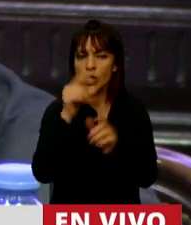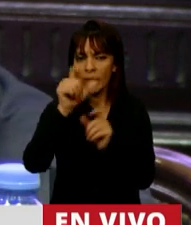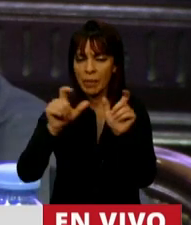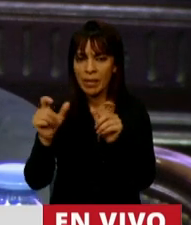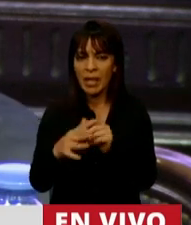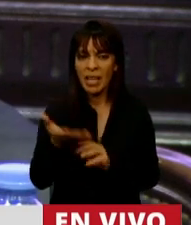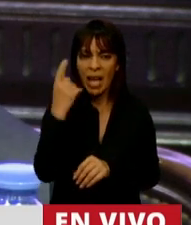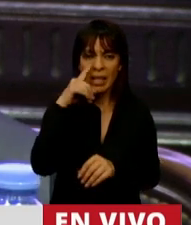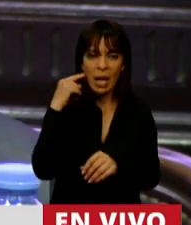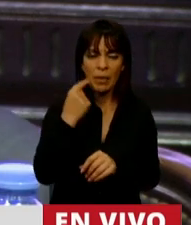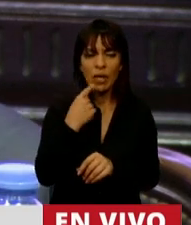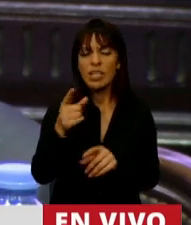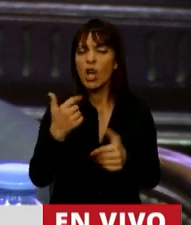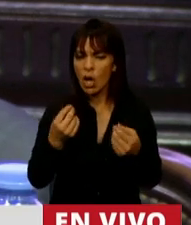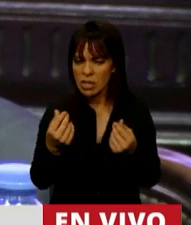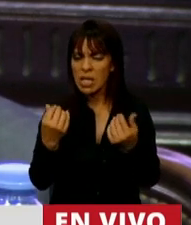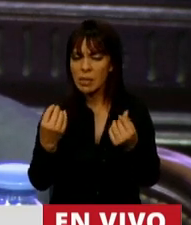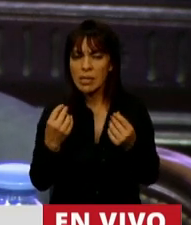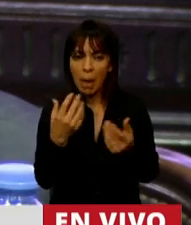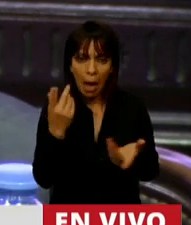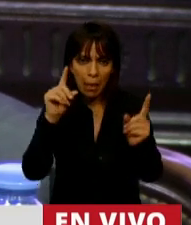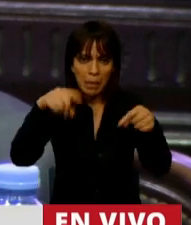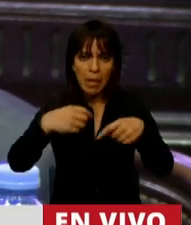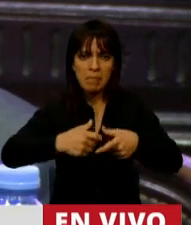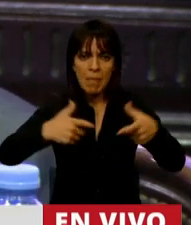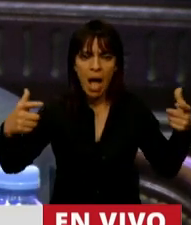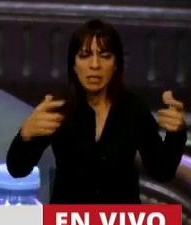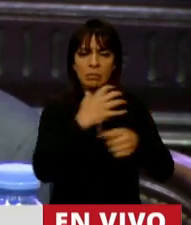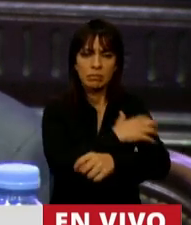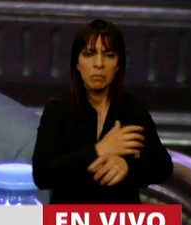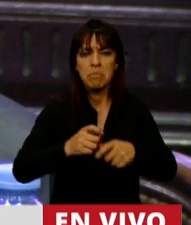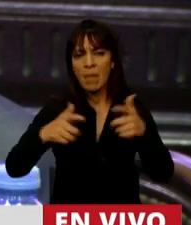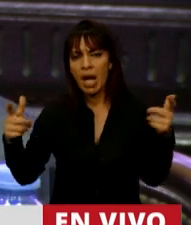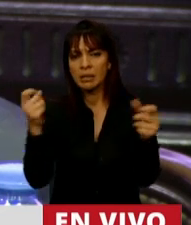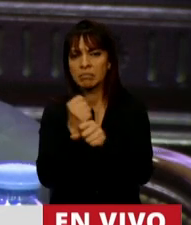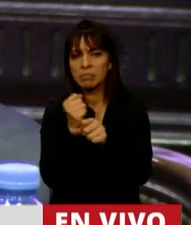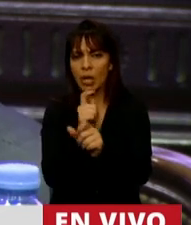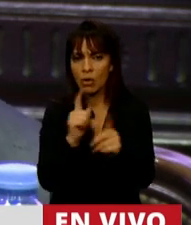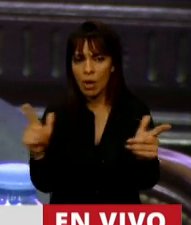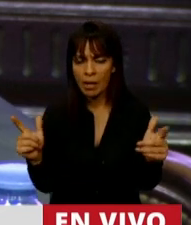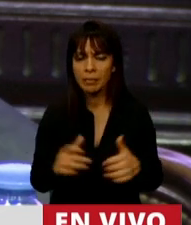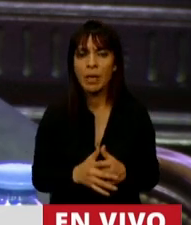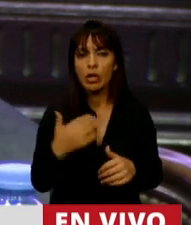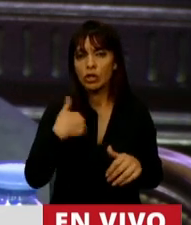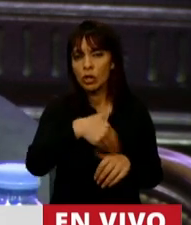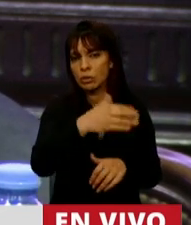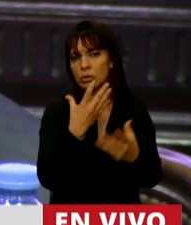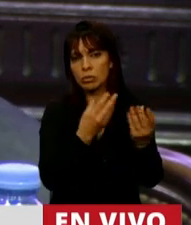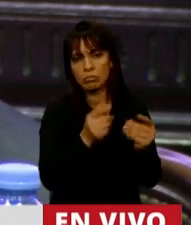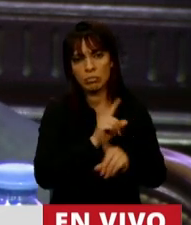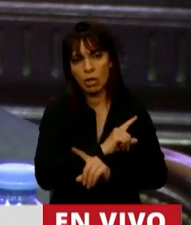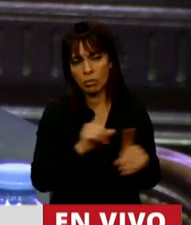pena no generó más que pobreza y desempleo en el país. Para ser breve, presidente, nos vamos a abstener en general